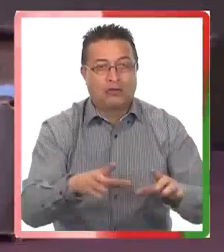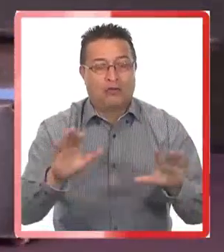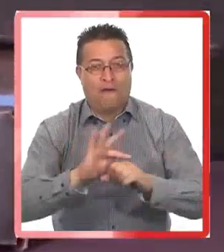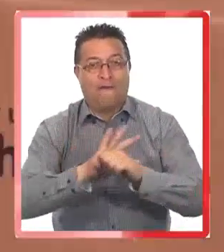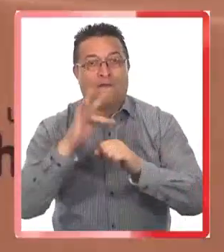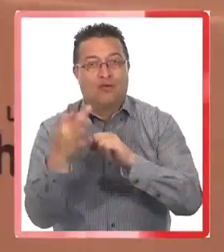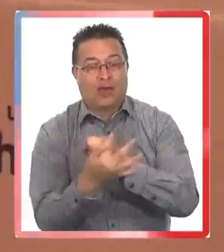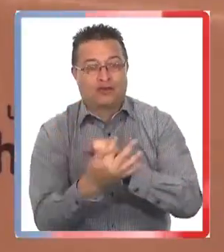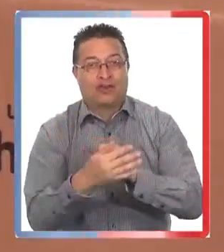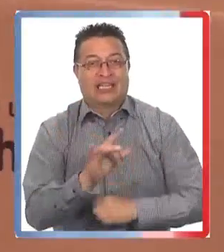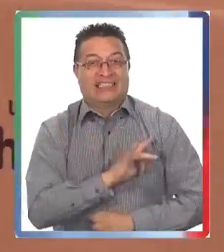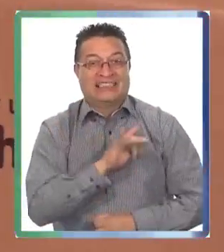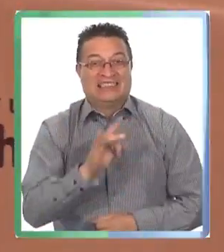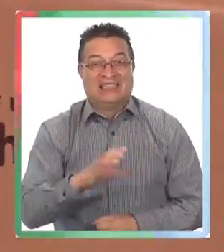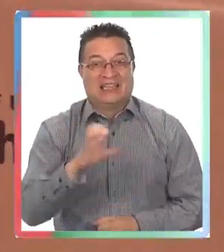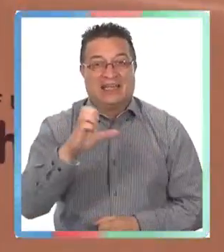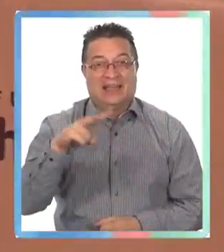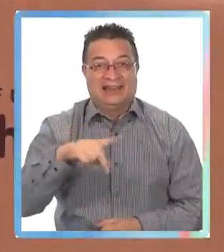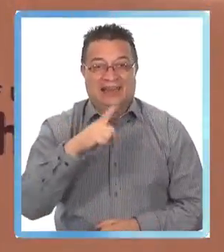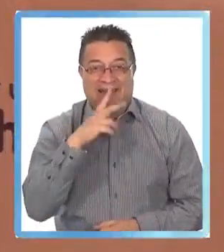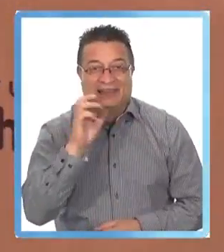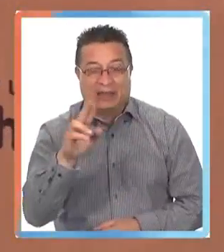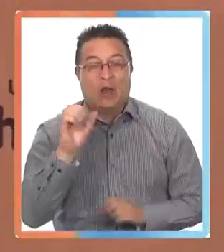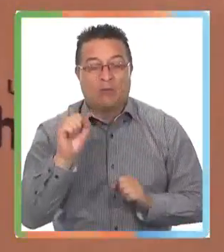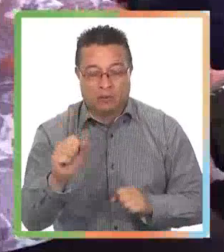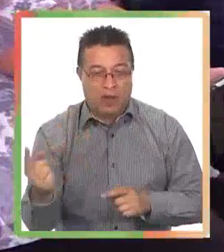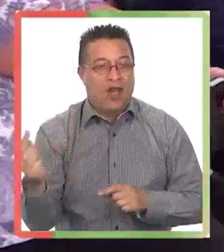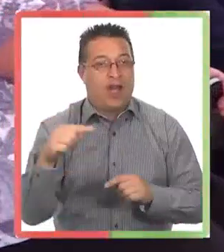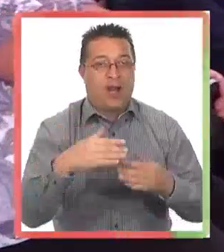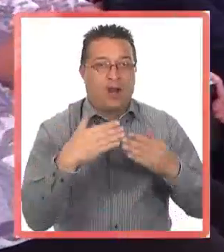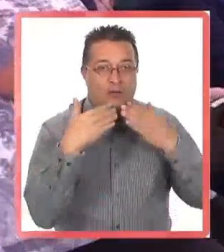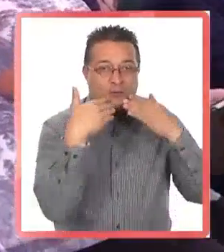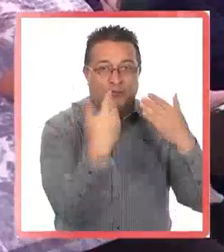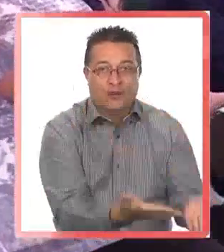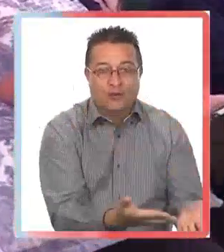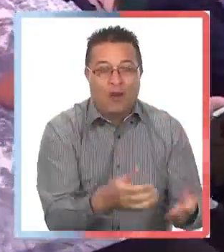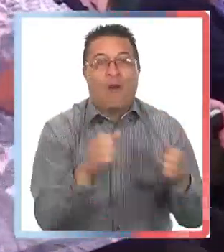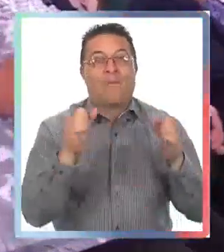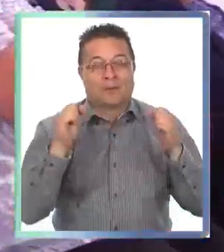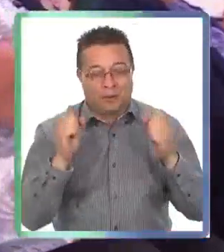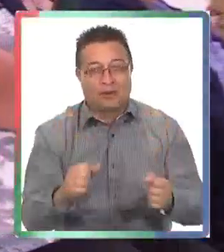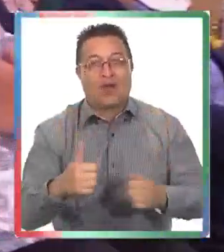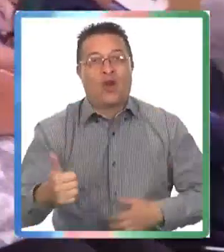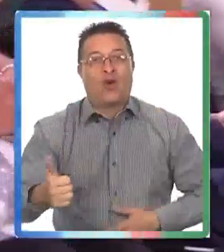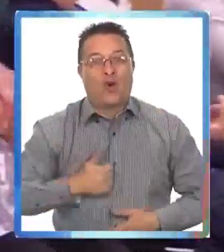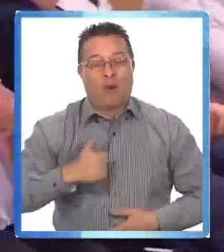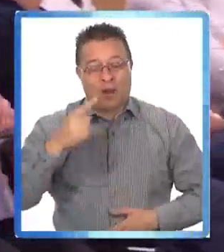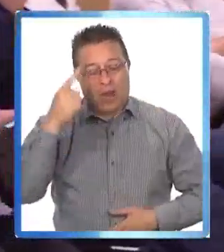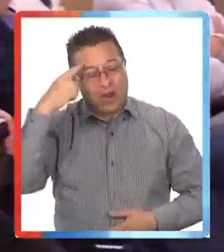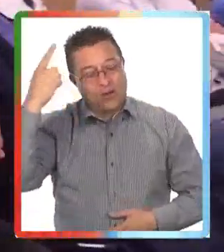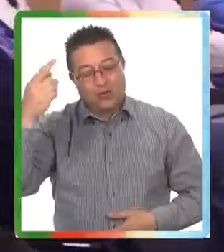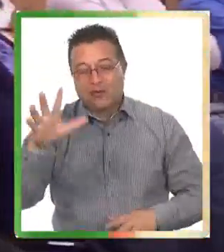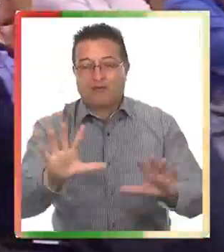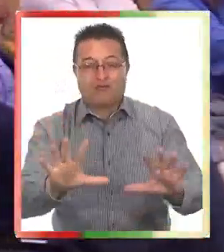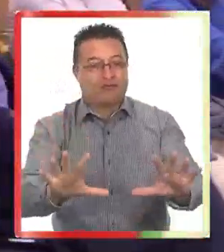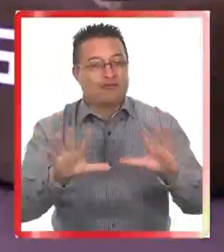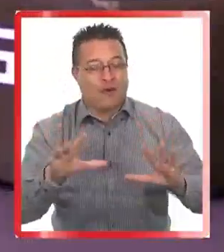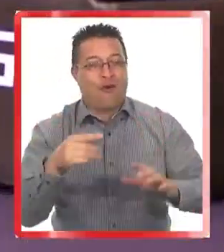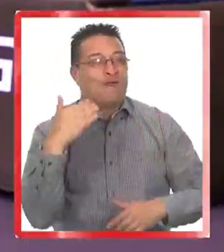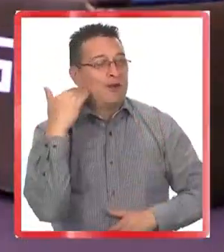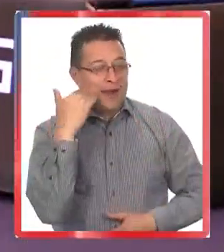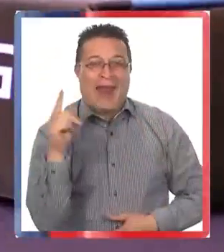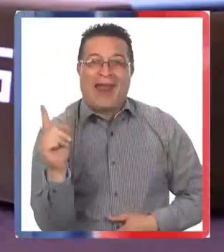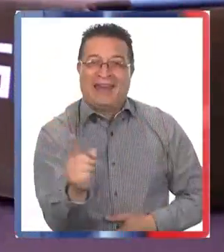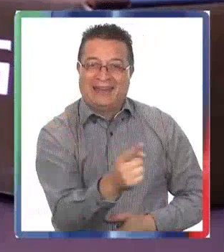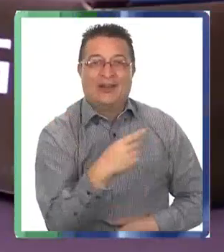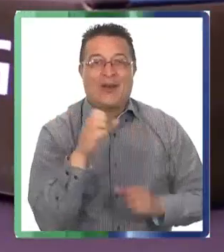de la Fundación Chile Enter, que son los que hacen que hoy estemos acá, pudieran cumplir este sueño tan maravilloso para estos